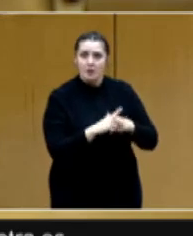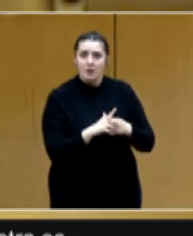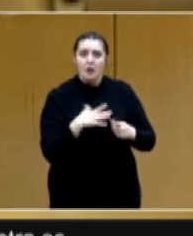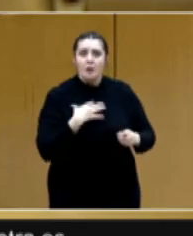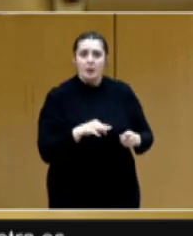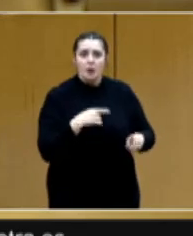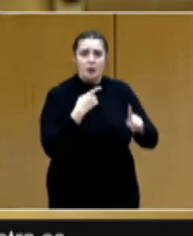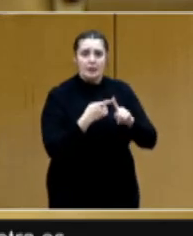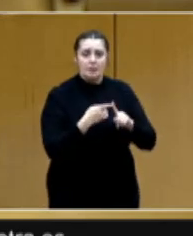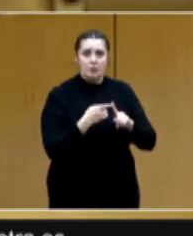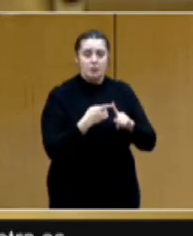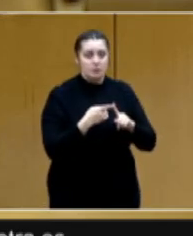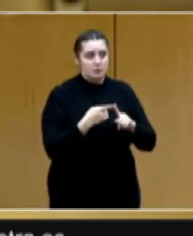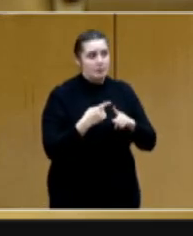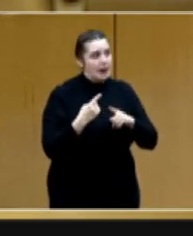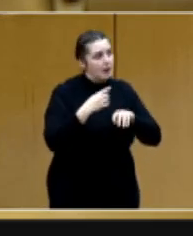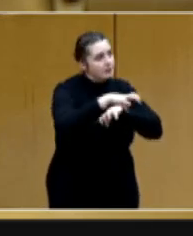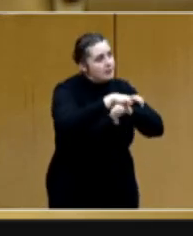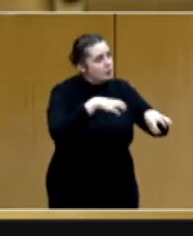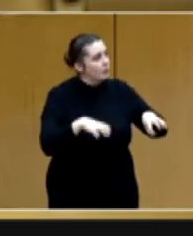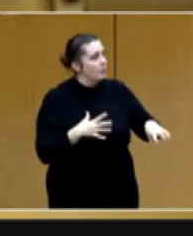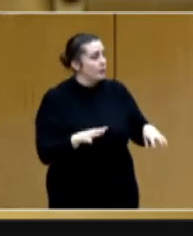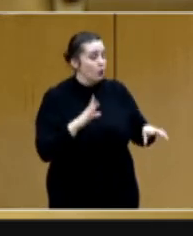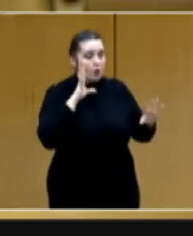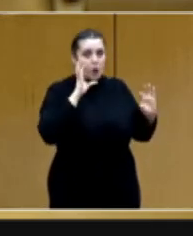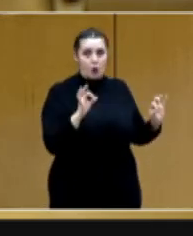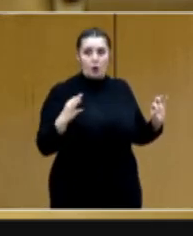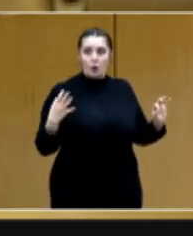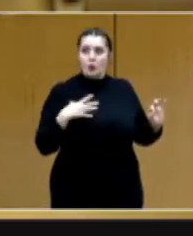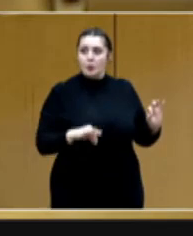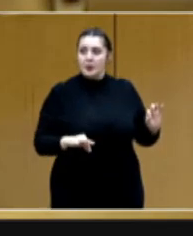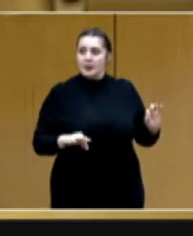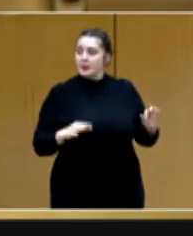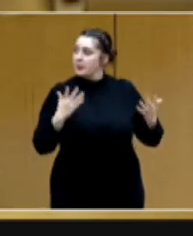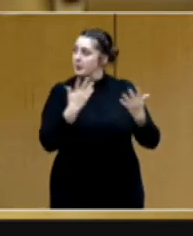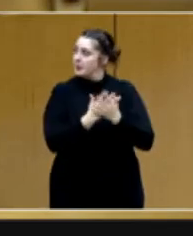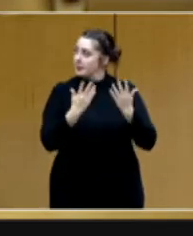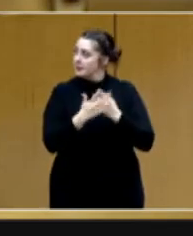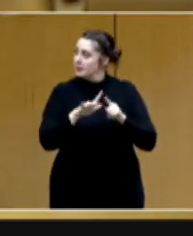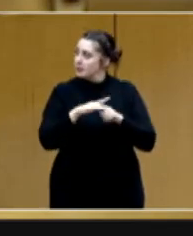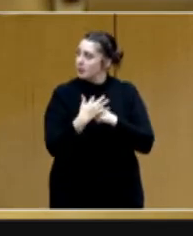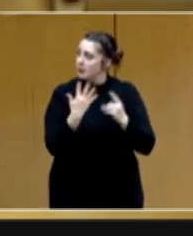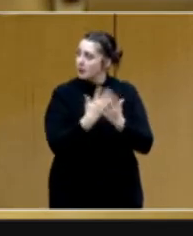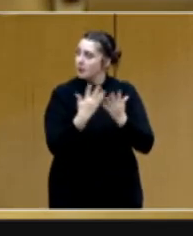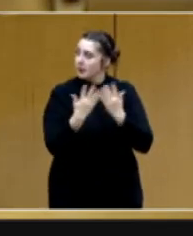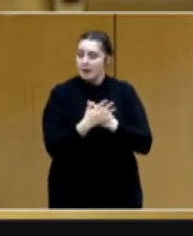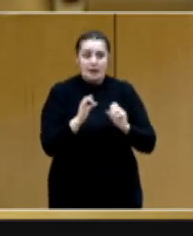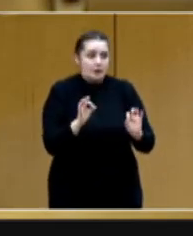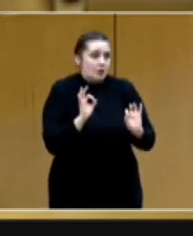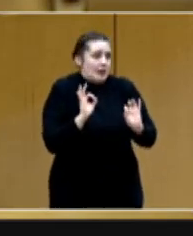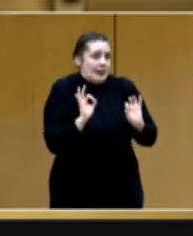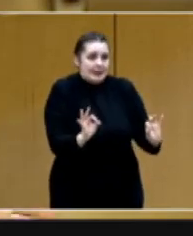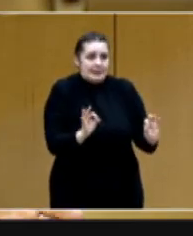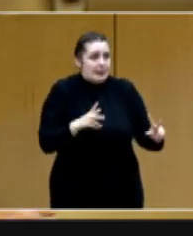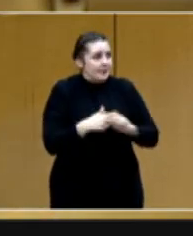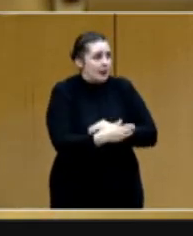evidentemente también puede existir una cierta mezcla de situaciones Y esto es inevitable porque la